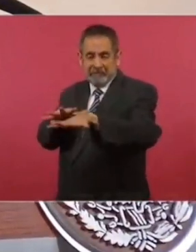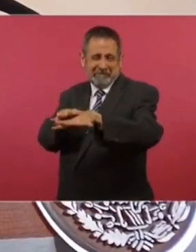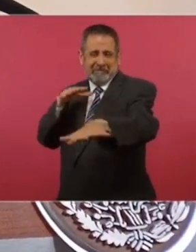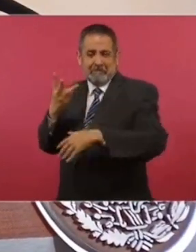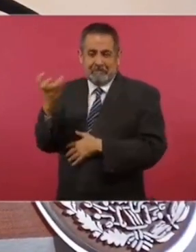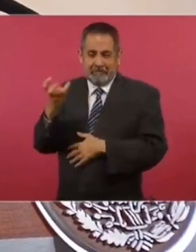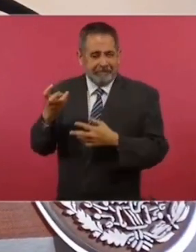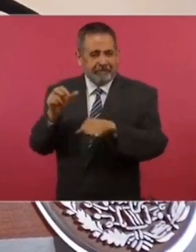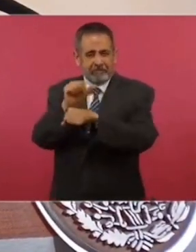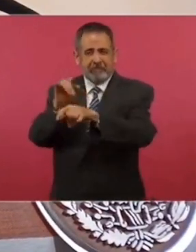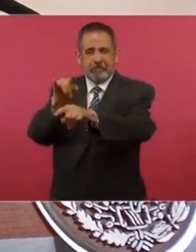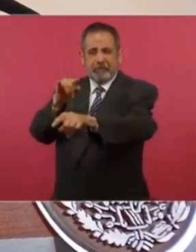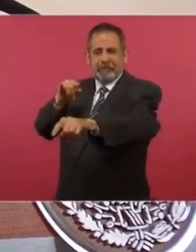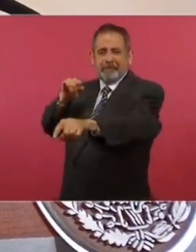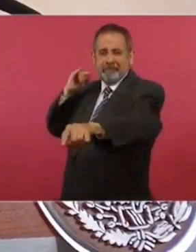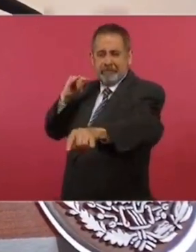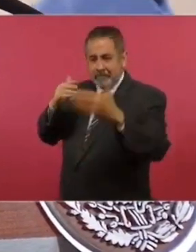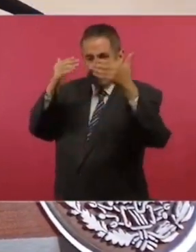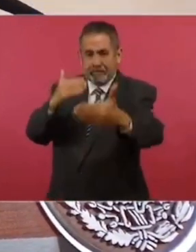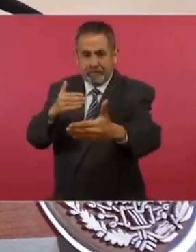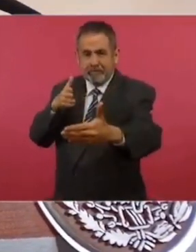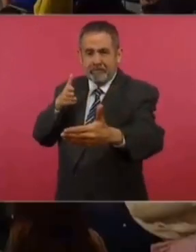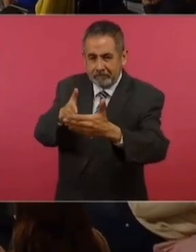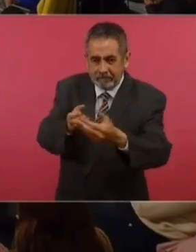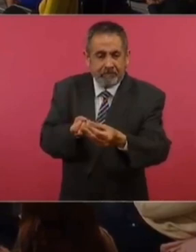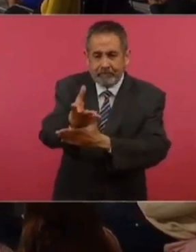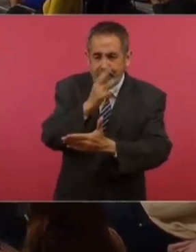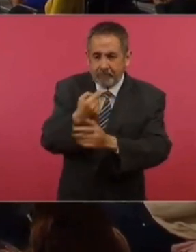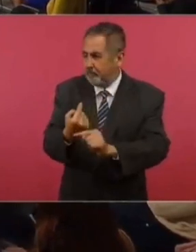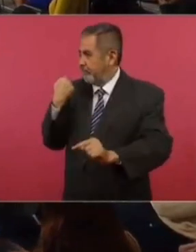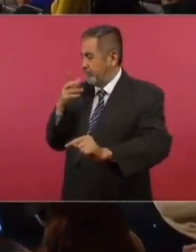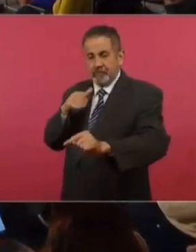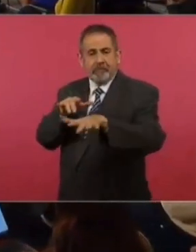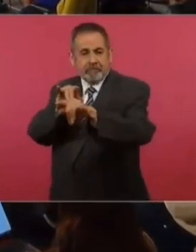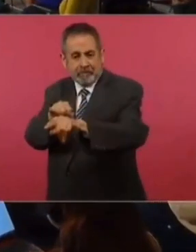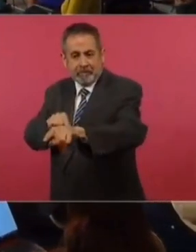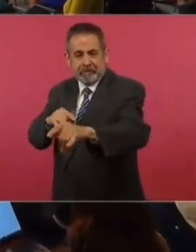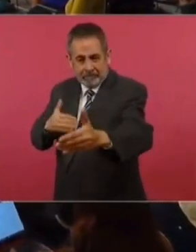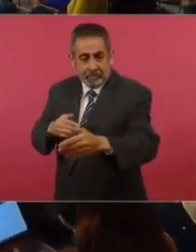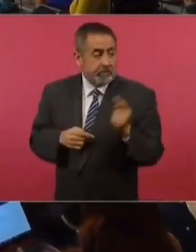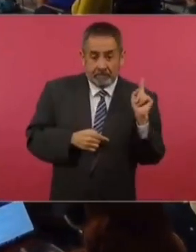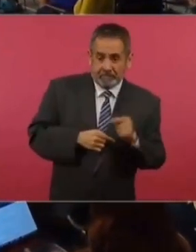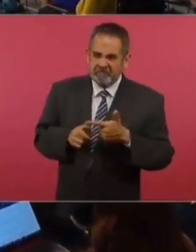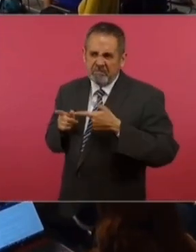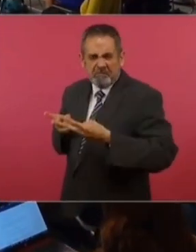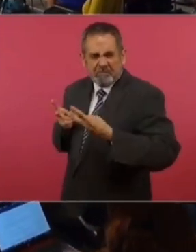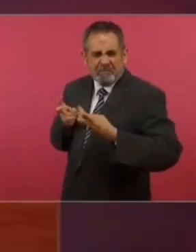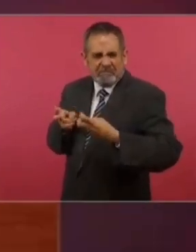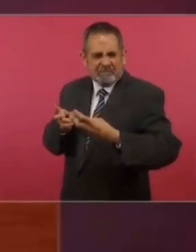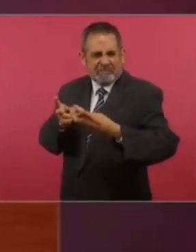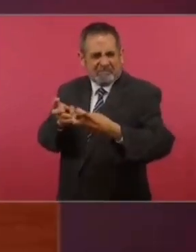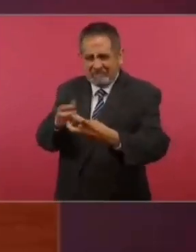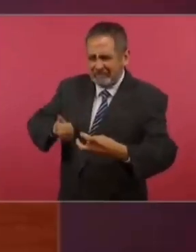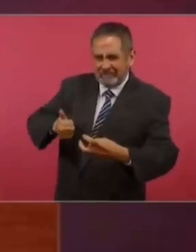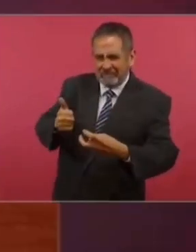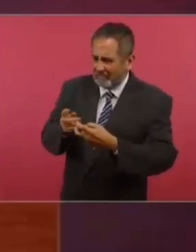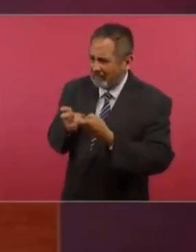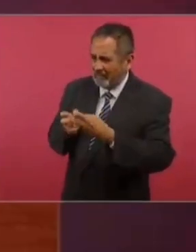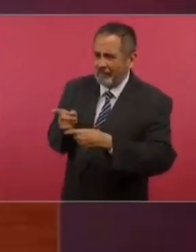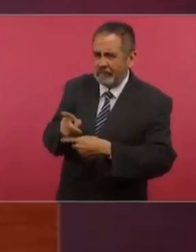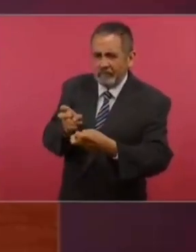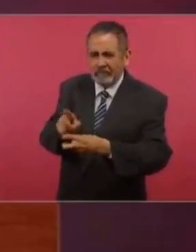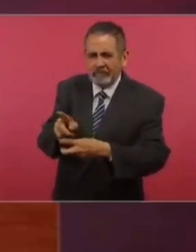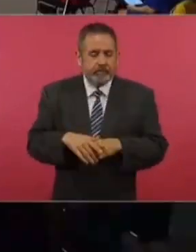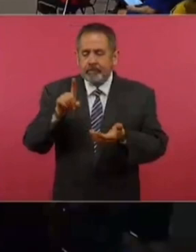300 automovilistas que les cubrieron la salida y la entrada y que había asaltos a cada uno de los vehículos, y esta noticia